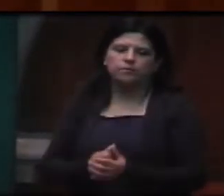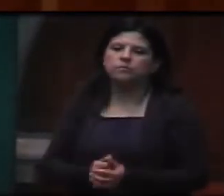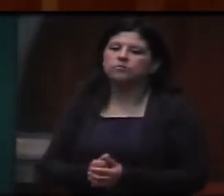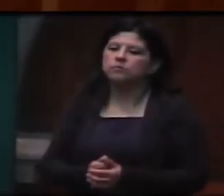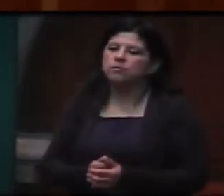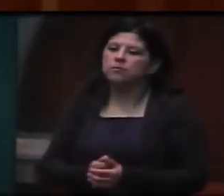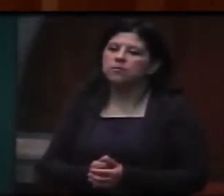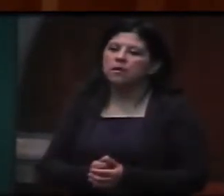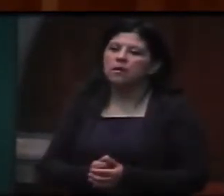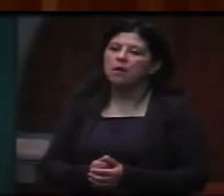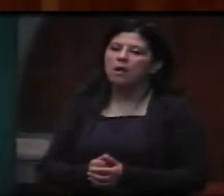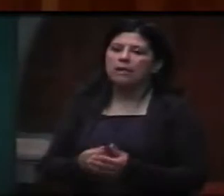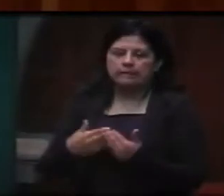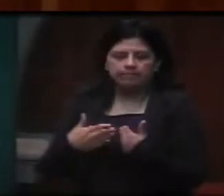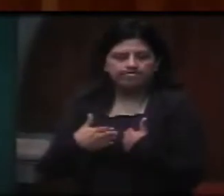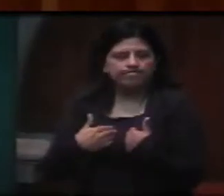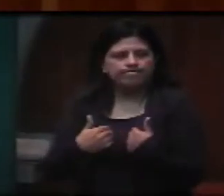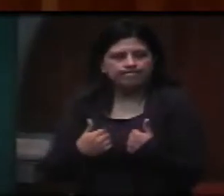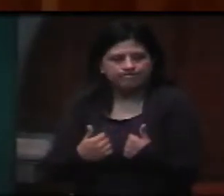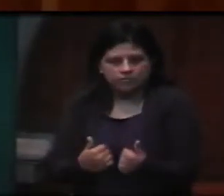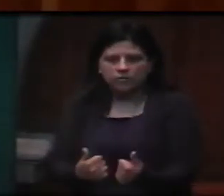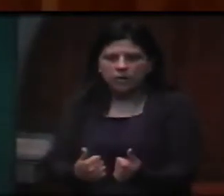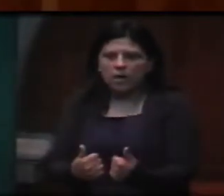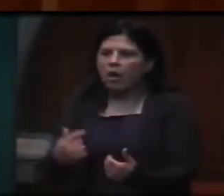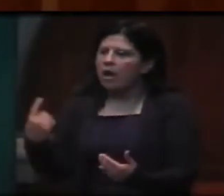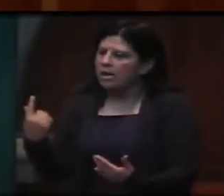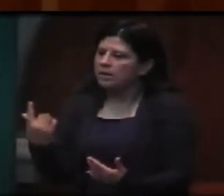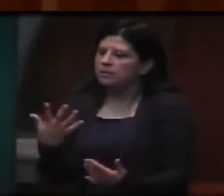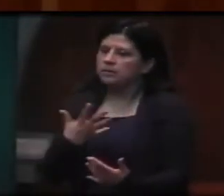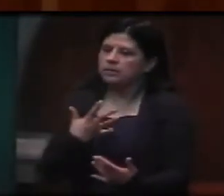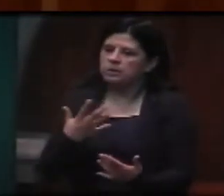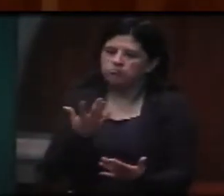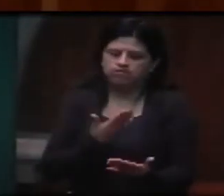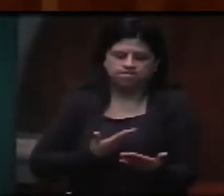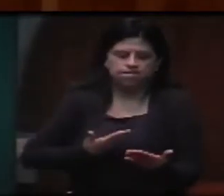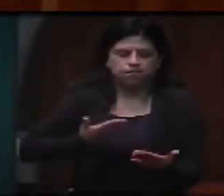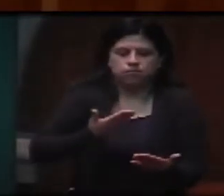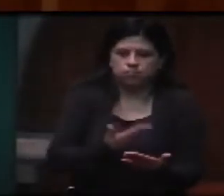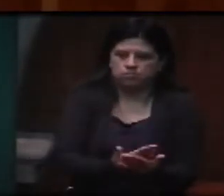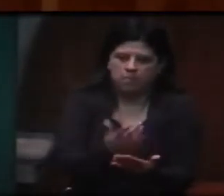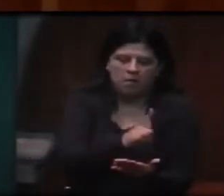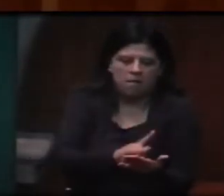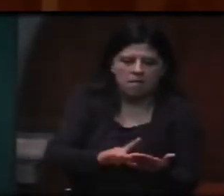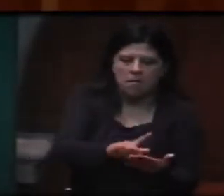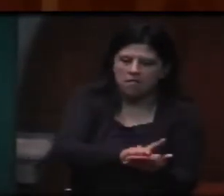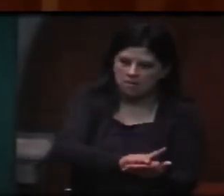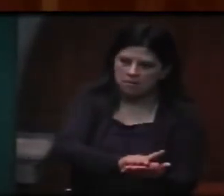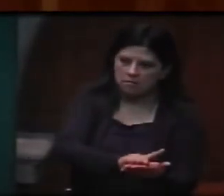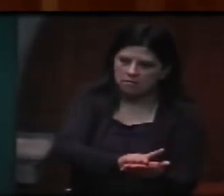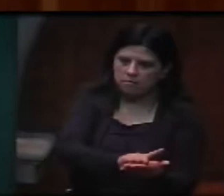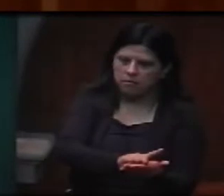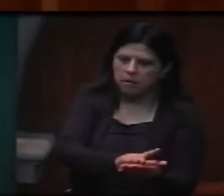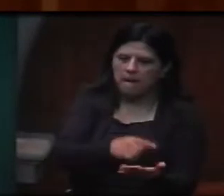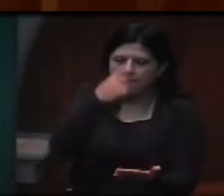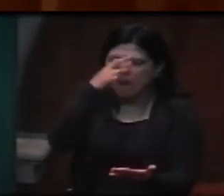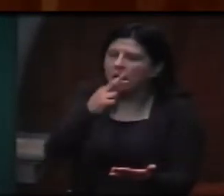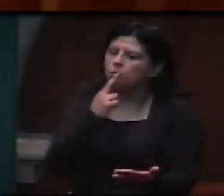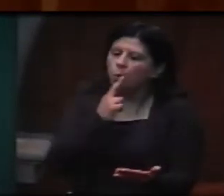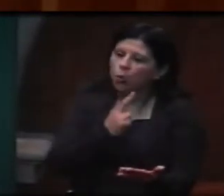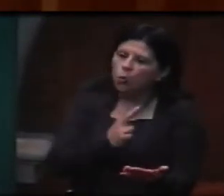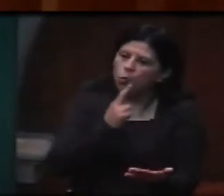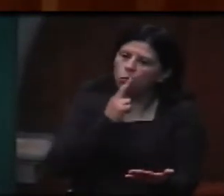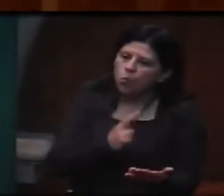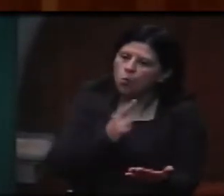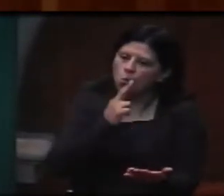Consciente de esta encomienda y que debemos legislar de manera coherente y eficaz en aras de dar respuesta a las demandas de